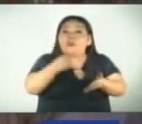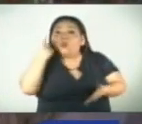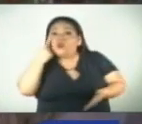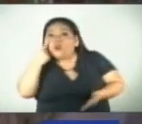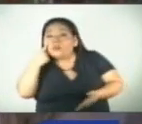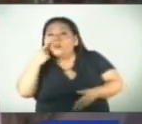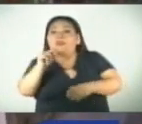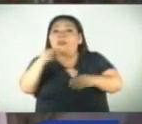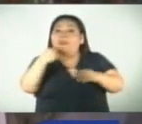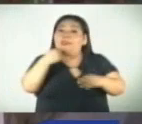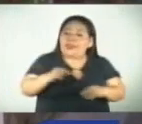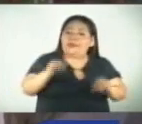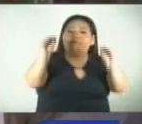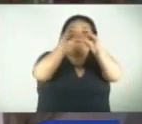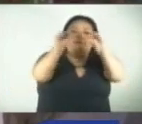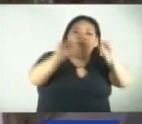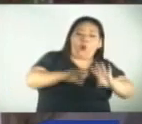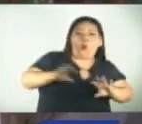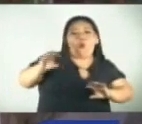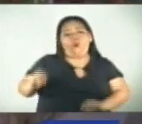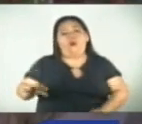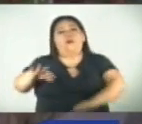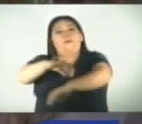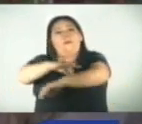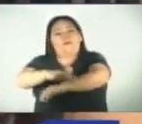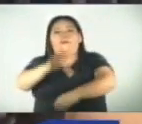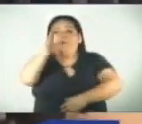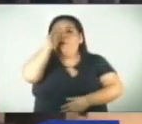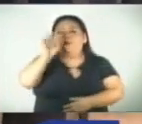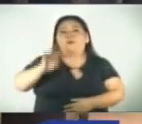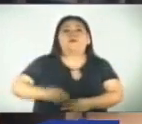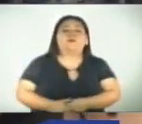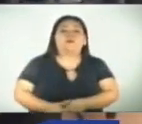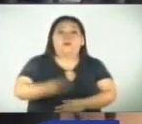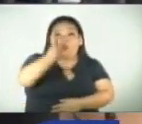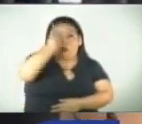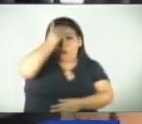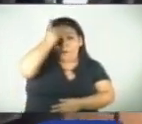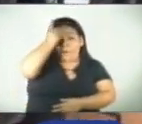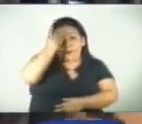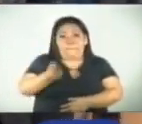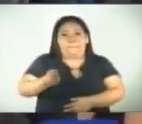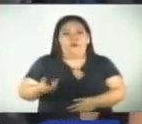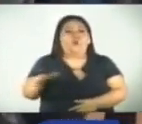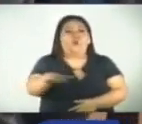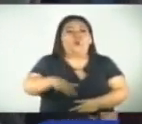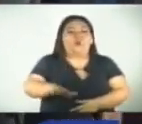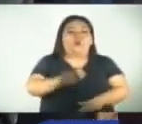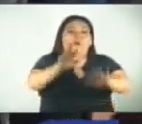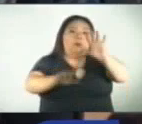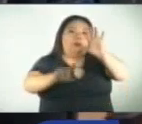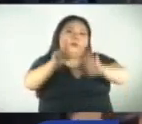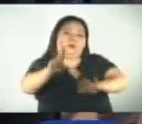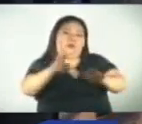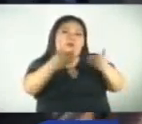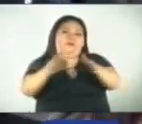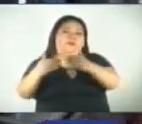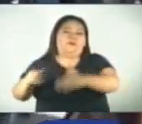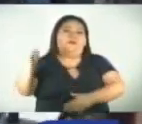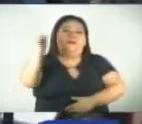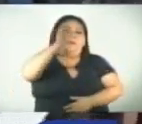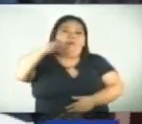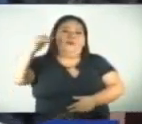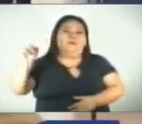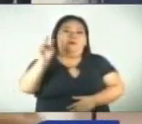electrónica y a quién de manera física el 4 de febrero? Este domingo se habilitarán 81 centros de votación en 29 países para que